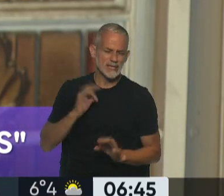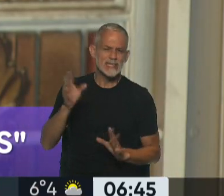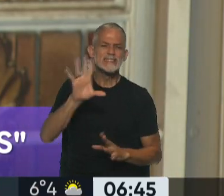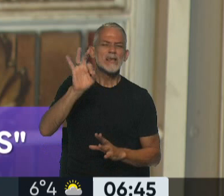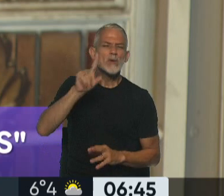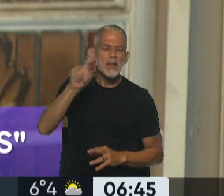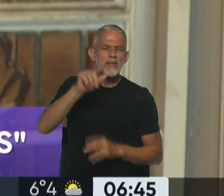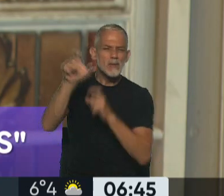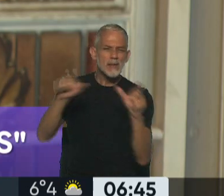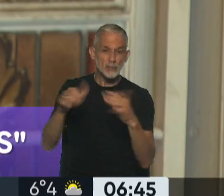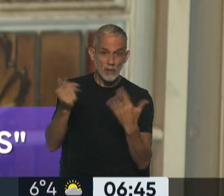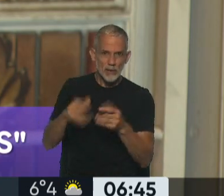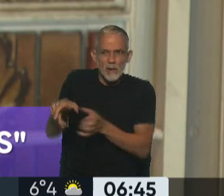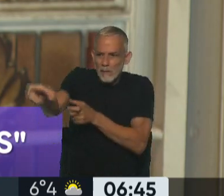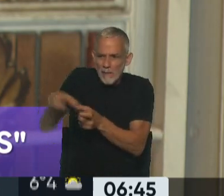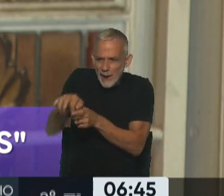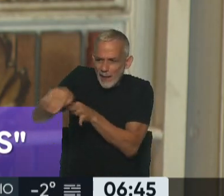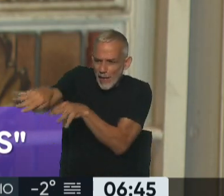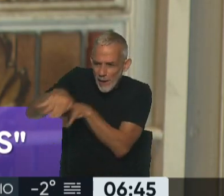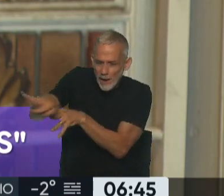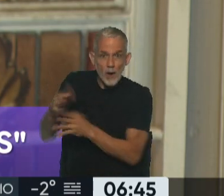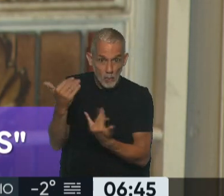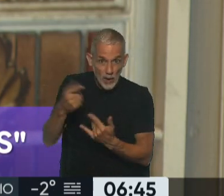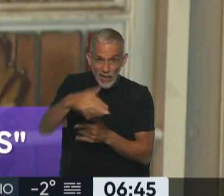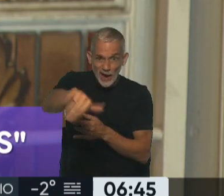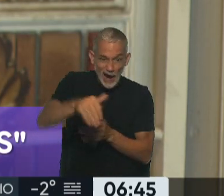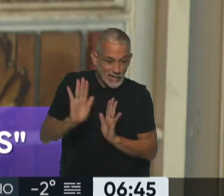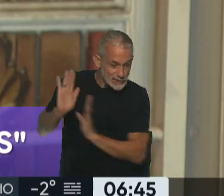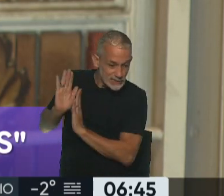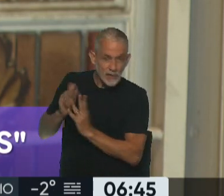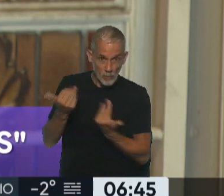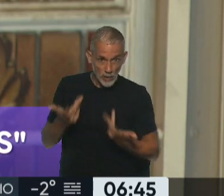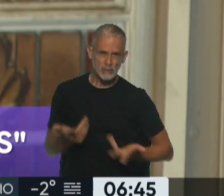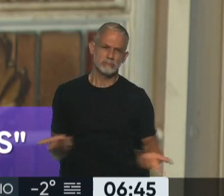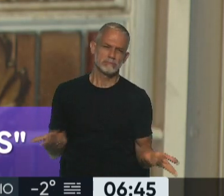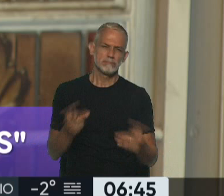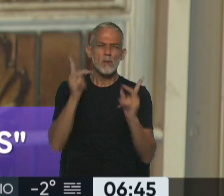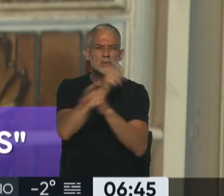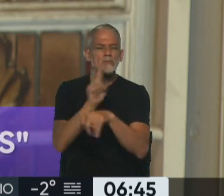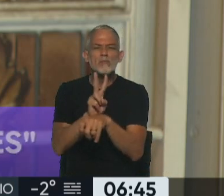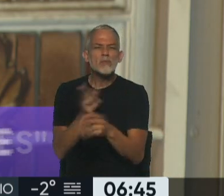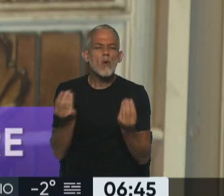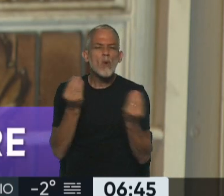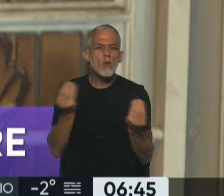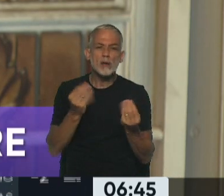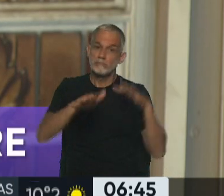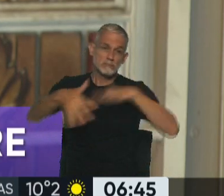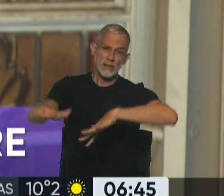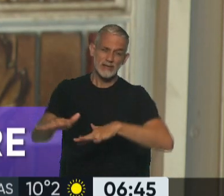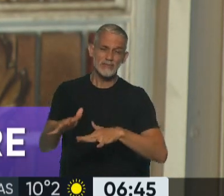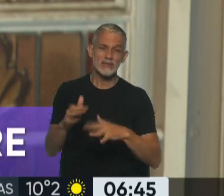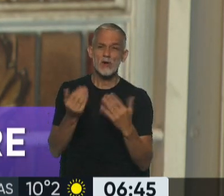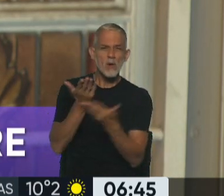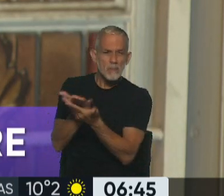personas pueden marchar por la vereda? Hablemos en serio, por favor. El único problema que hay de seguridad en la Argentina es el de una manifestación que